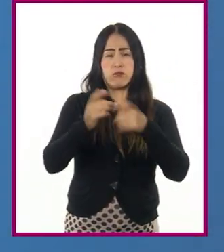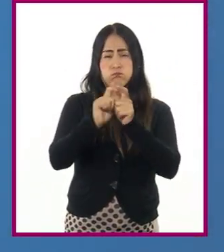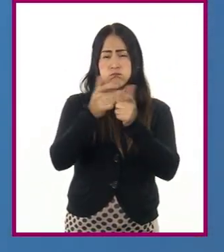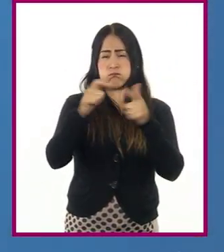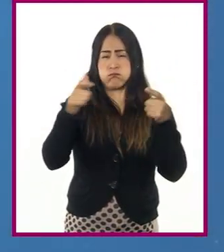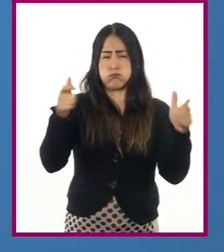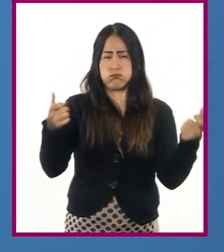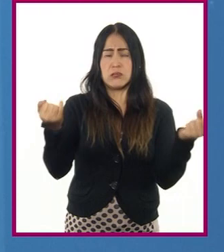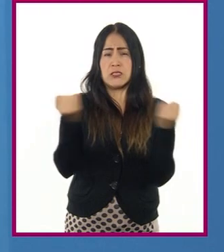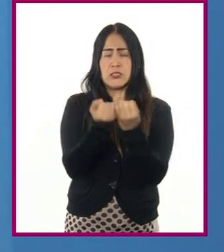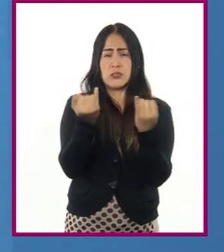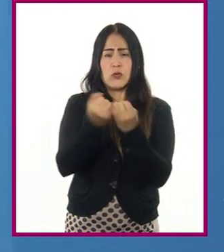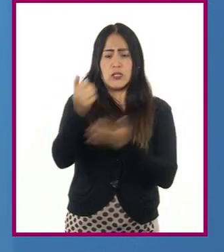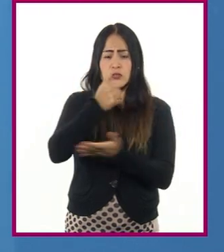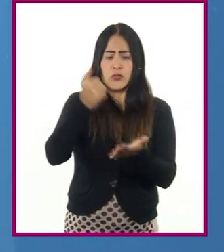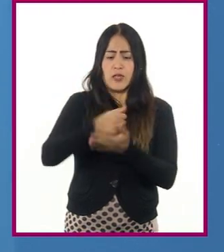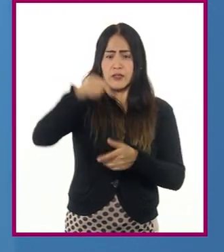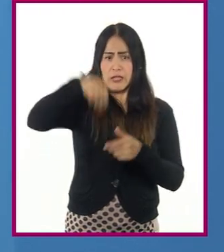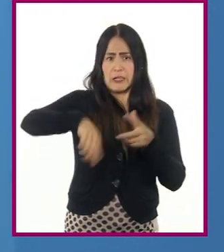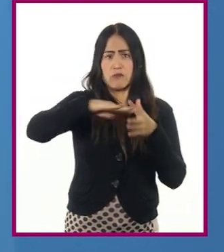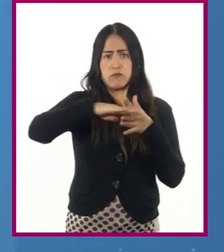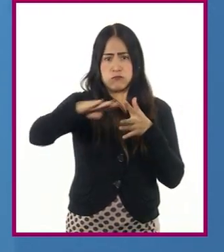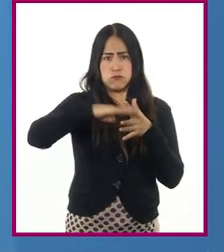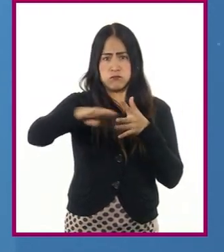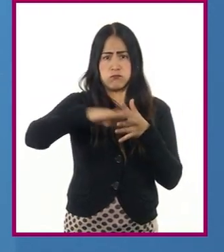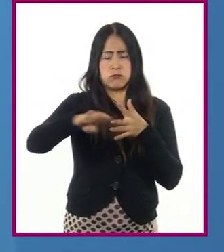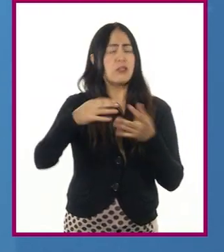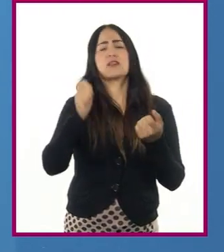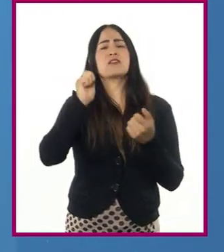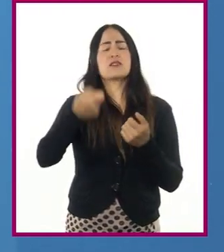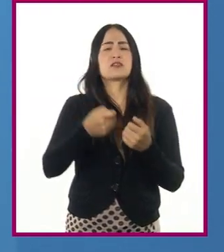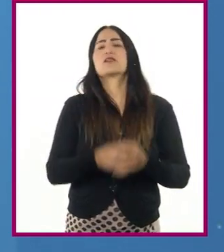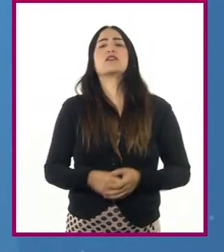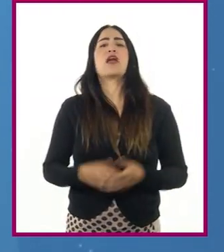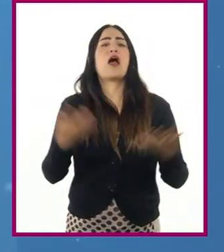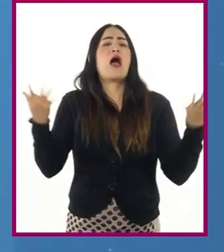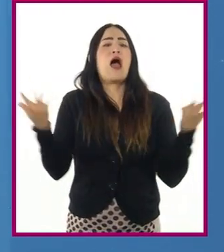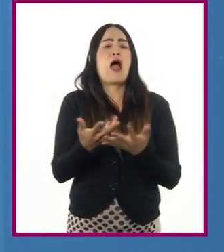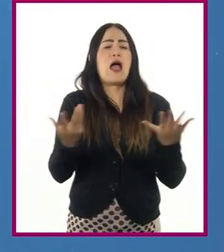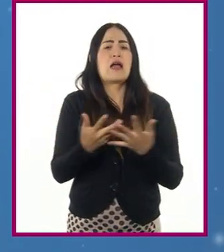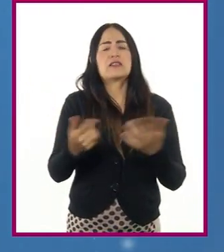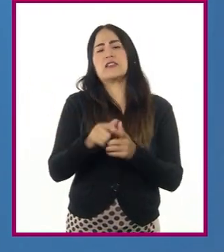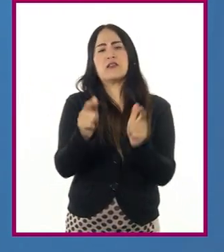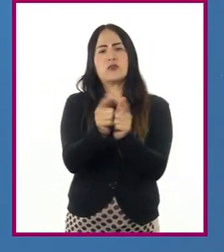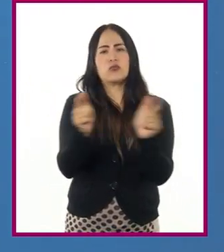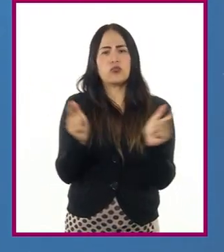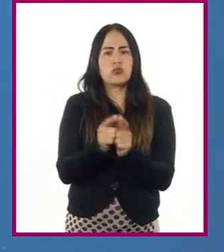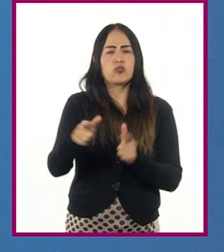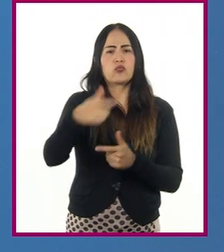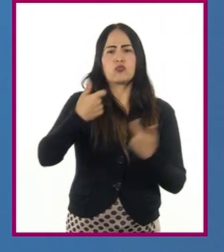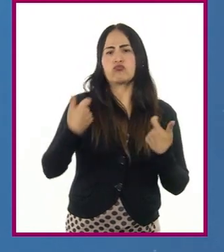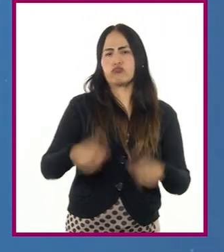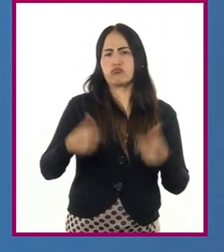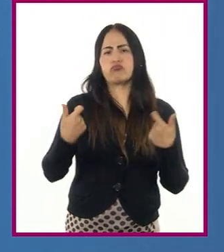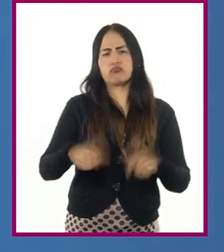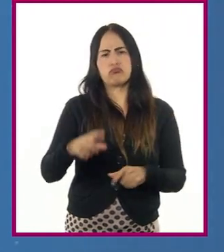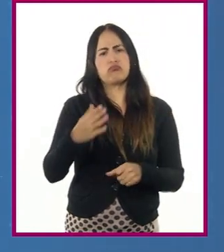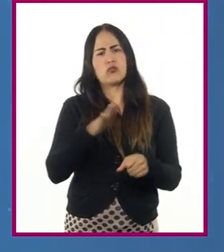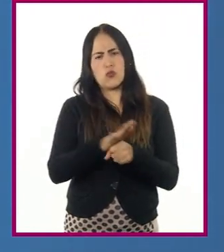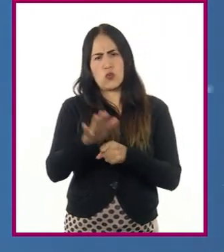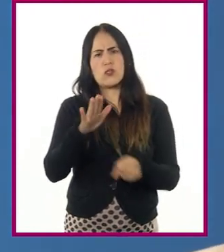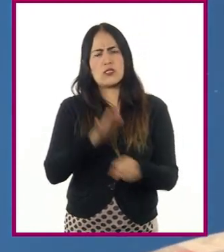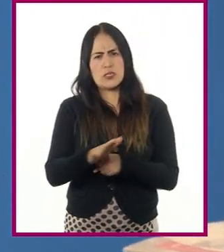rápida migración hacia las ciudades se sumaba el desarrollo de una amplia clase media urbana, cuyas dimensiones no